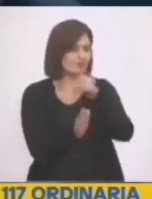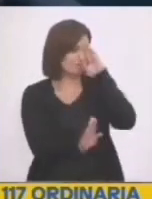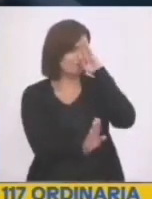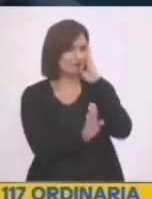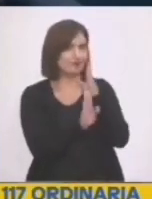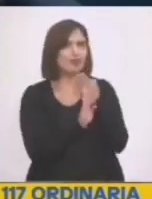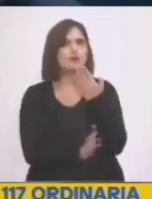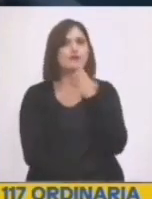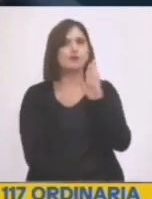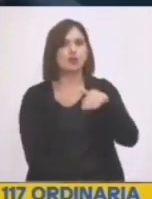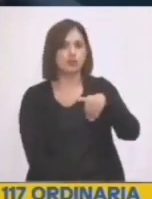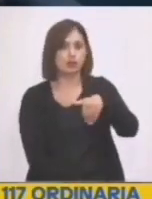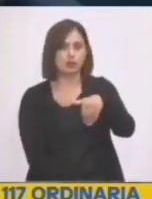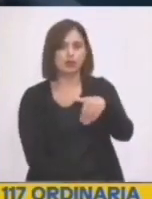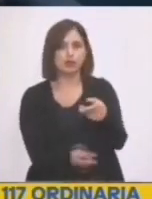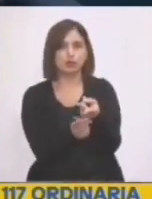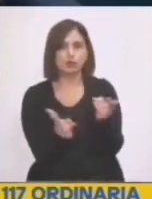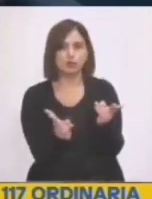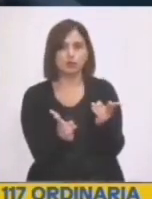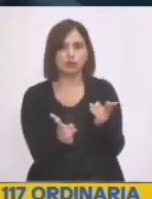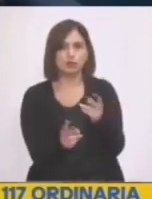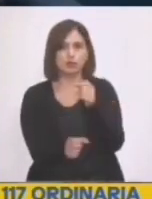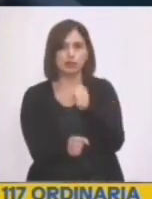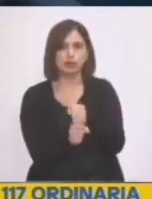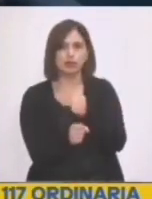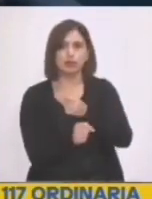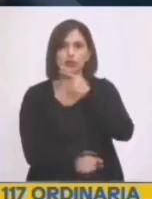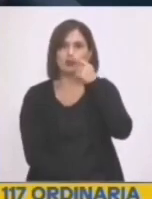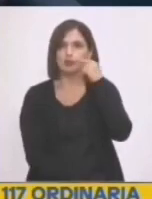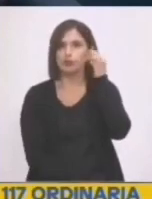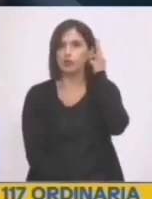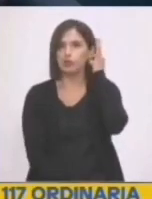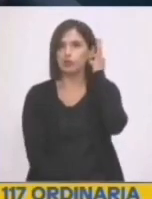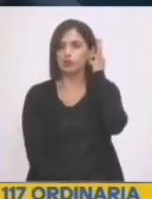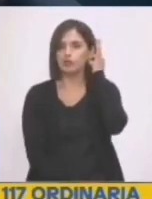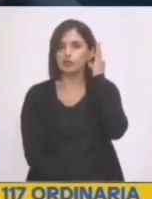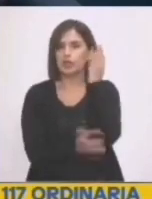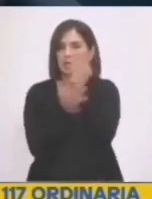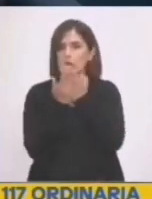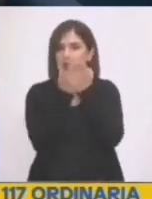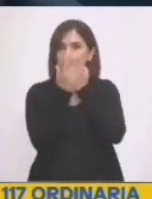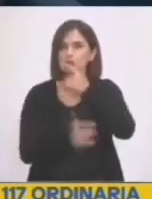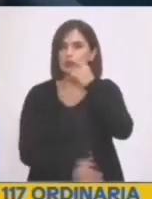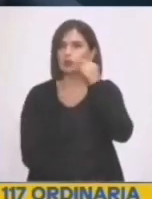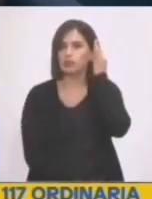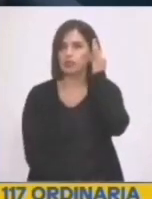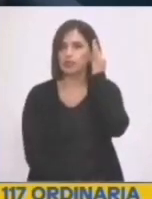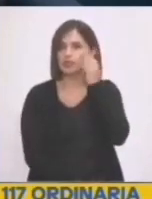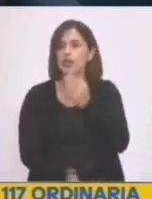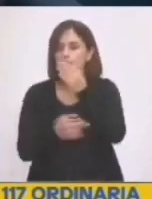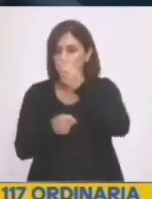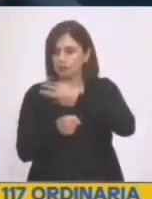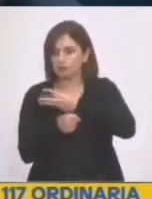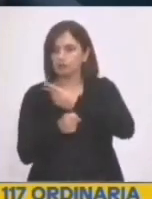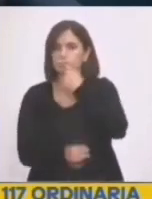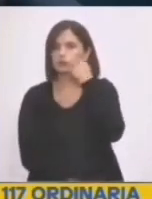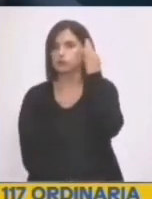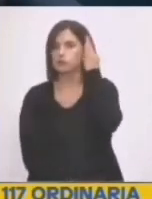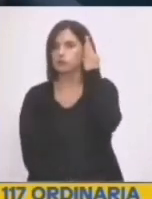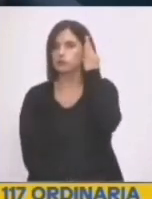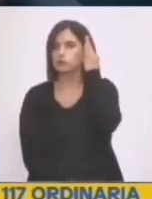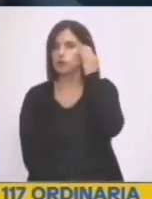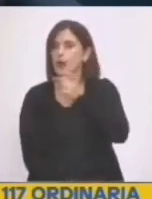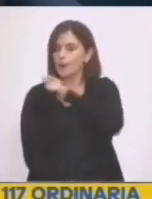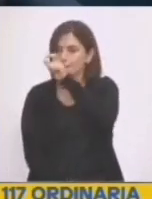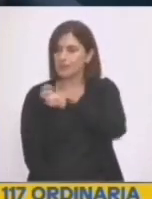mejorar el transporte público de las y los trabajadores de las y los estudiantes de las y los adultos mayores de las y los